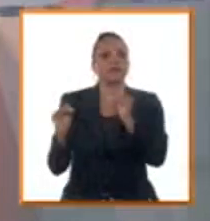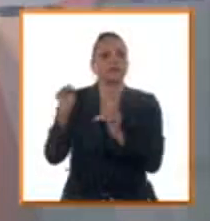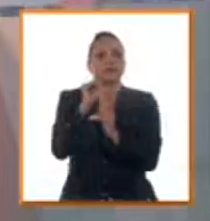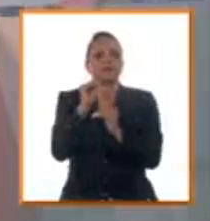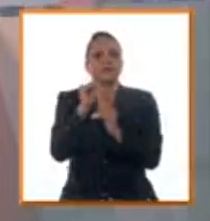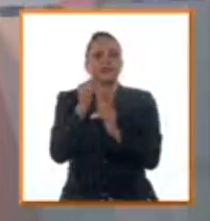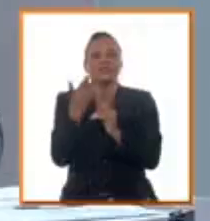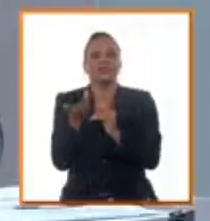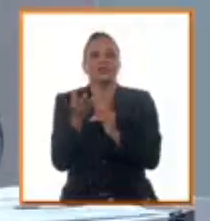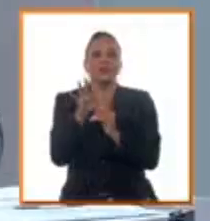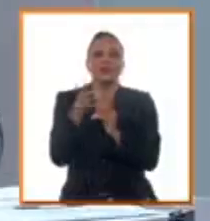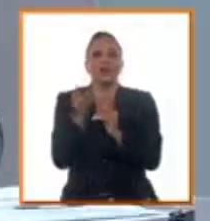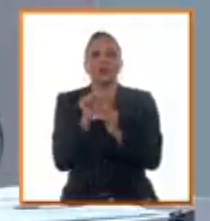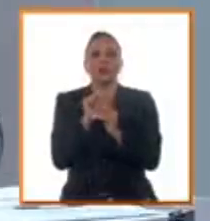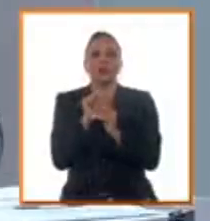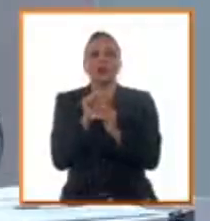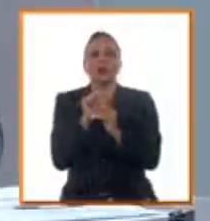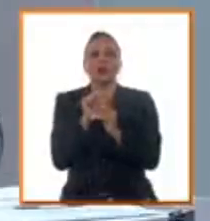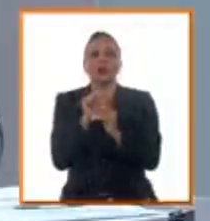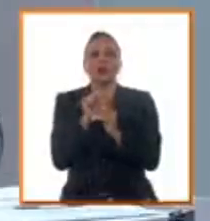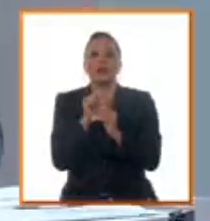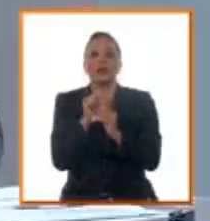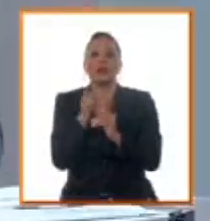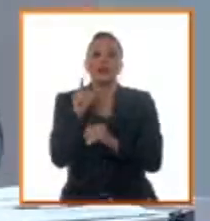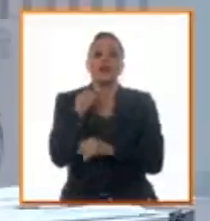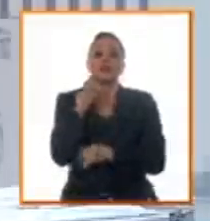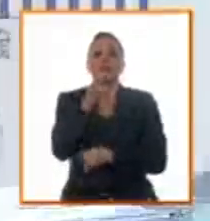de referencia más cercano anterior data del año